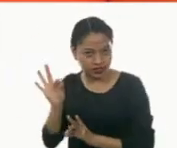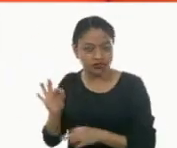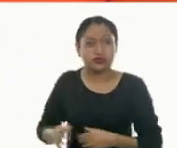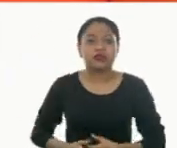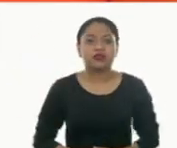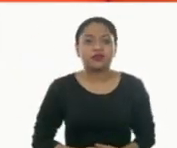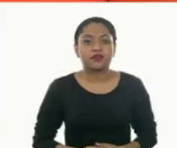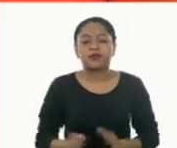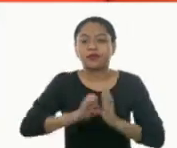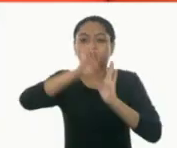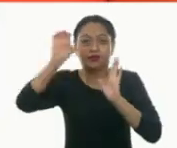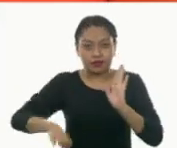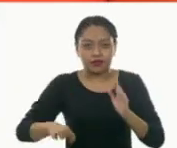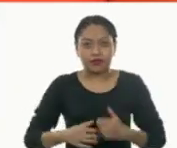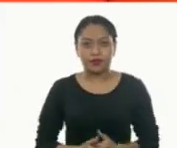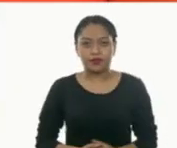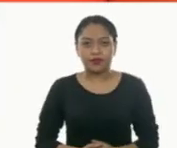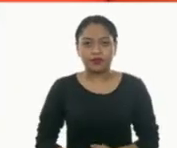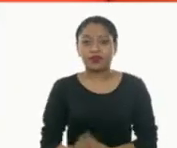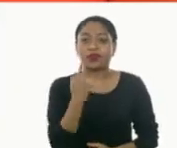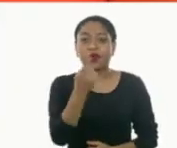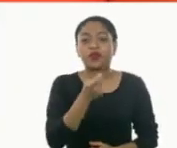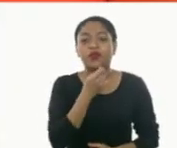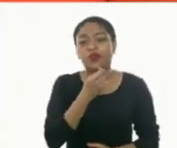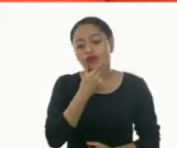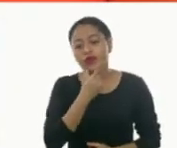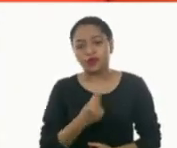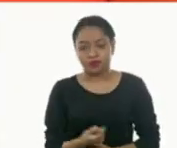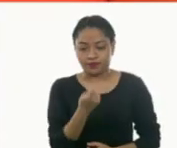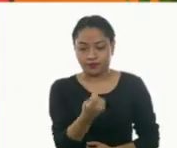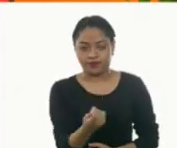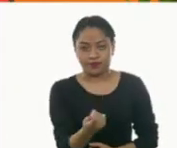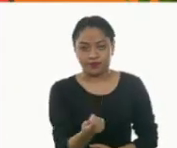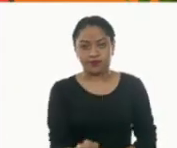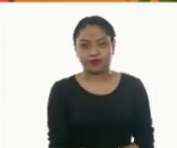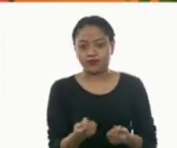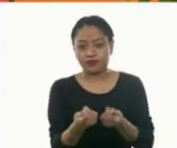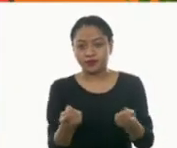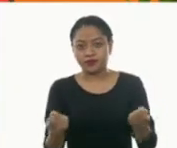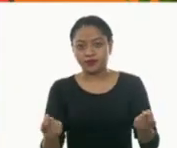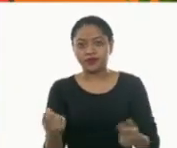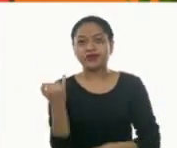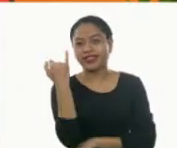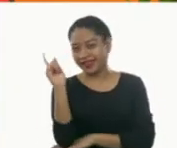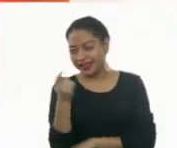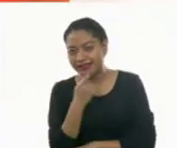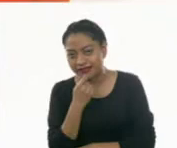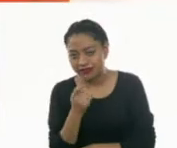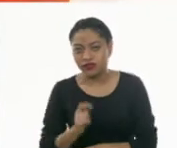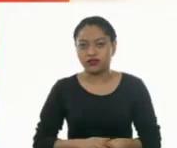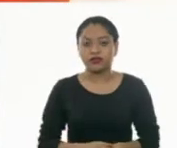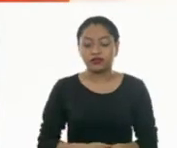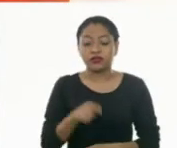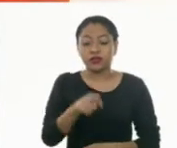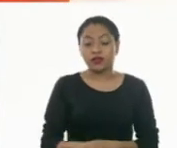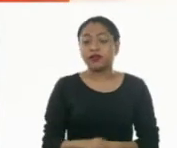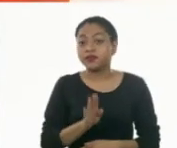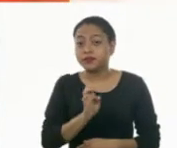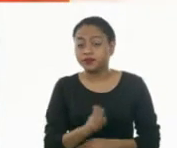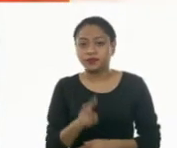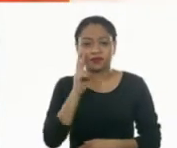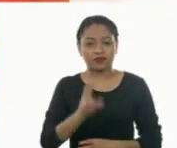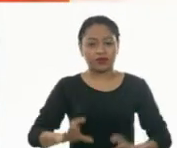seleccionar, por ejemplo, un niño pequeñito, de preescolar o de inicial. Al principio el bebé ve